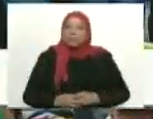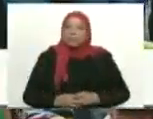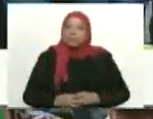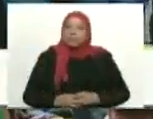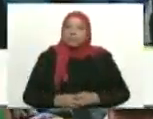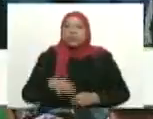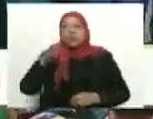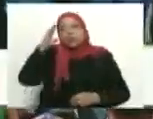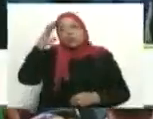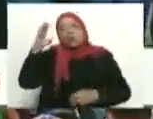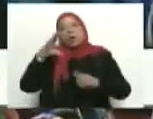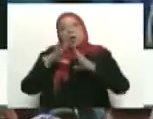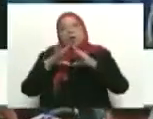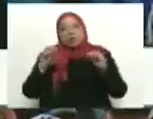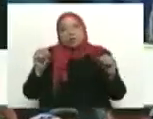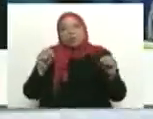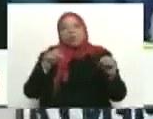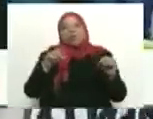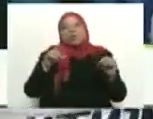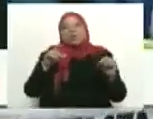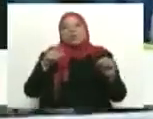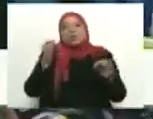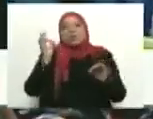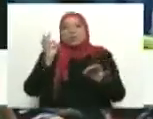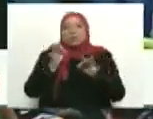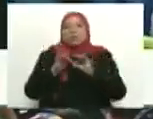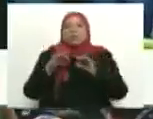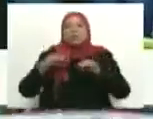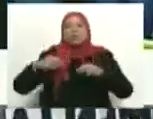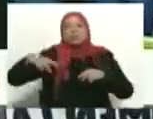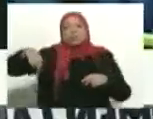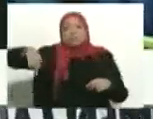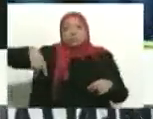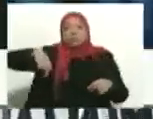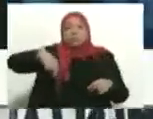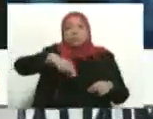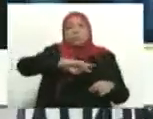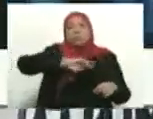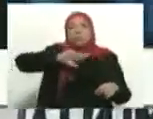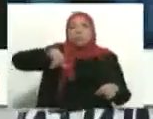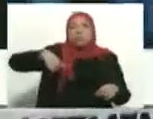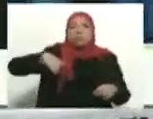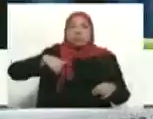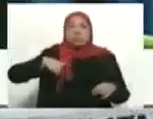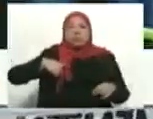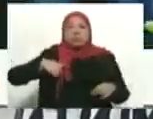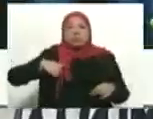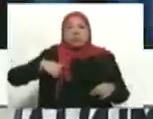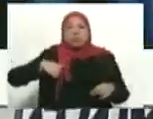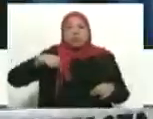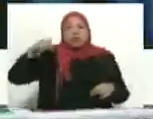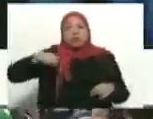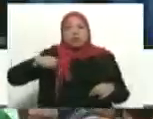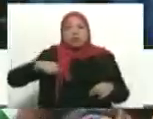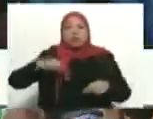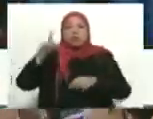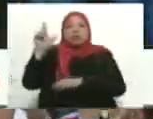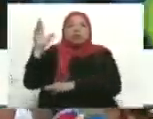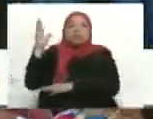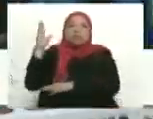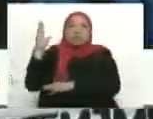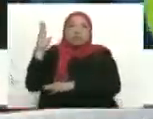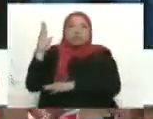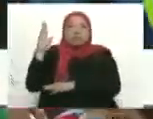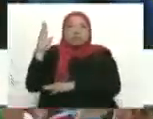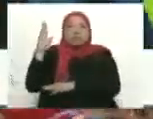Le doy un saludo a todas y a todos. Qué extraordinaria caminata hemos nosotros dado hoy aquí en Quíbor.